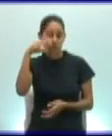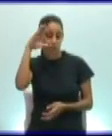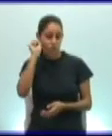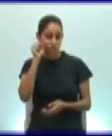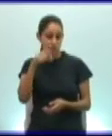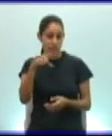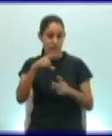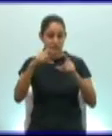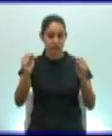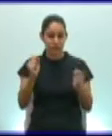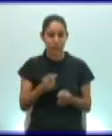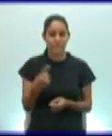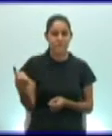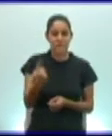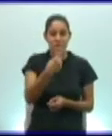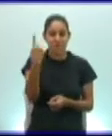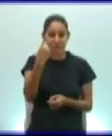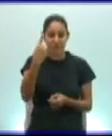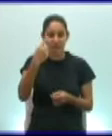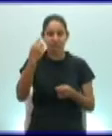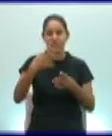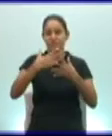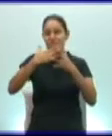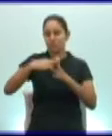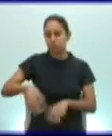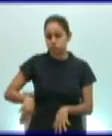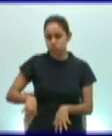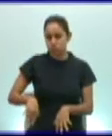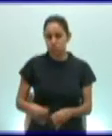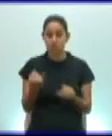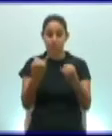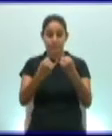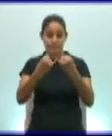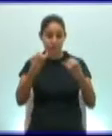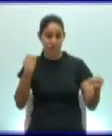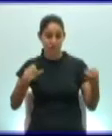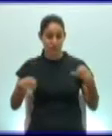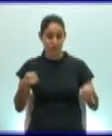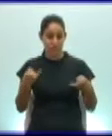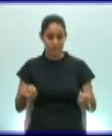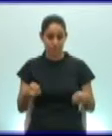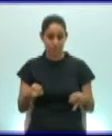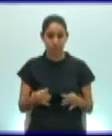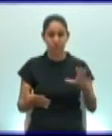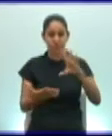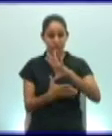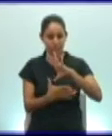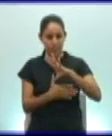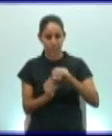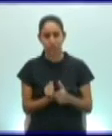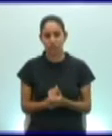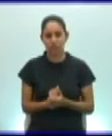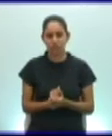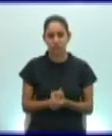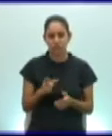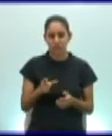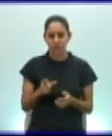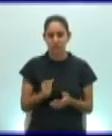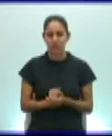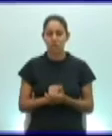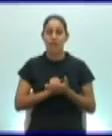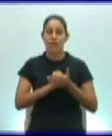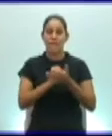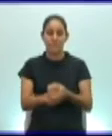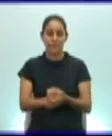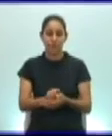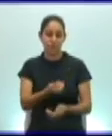del imperialismo en América, lo que significó la Revolución Cubana. Si el 1 de enero del 59 fue importante